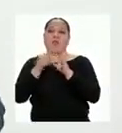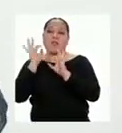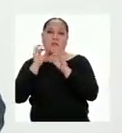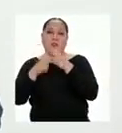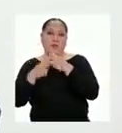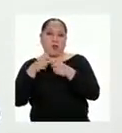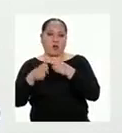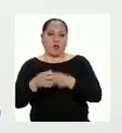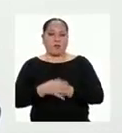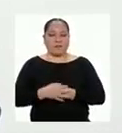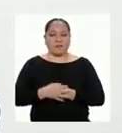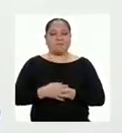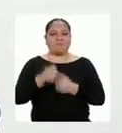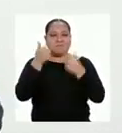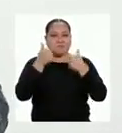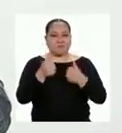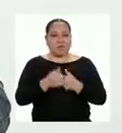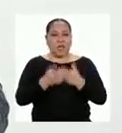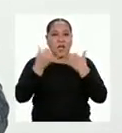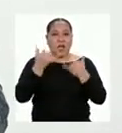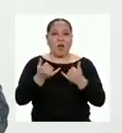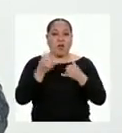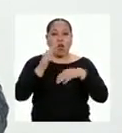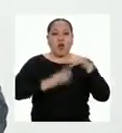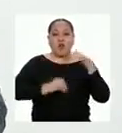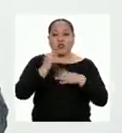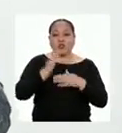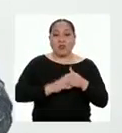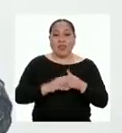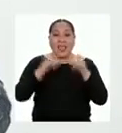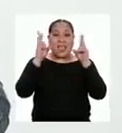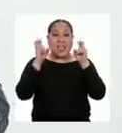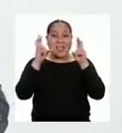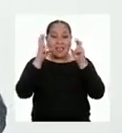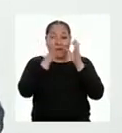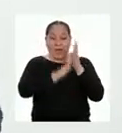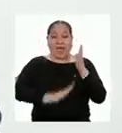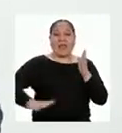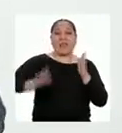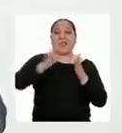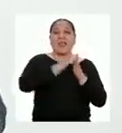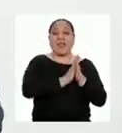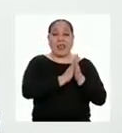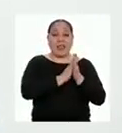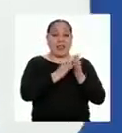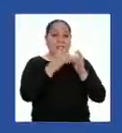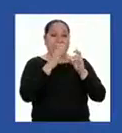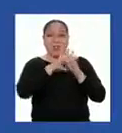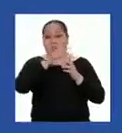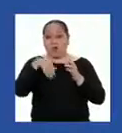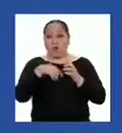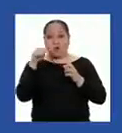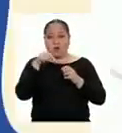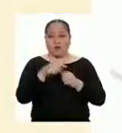Buenísimo. Lo único que queda ahora es construir el tema general y la idea principal de todo el